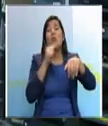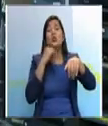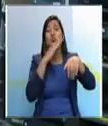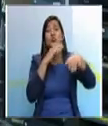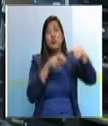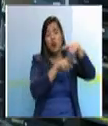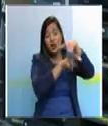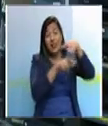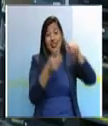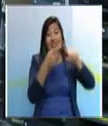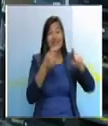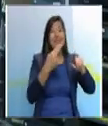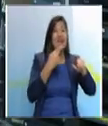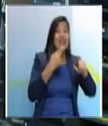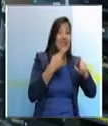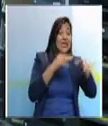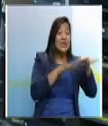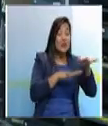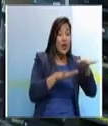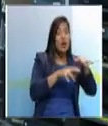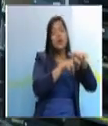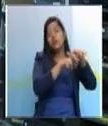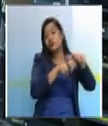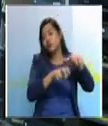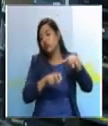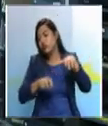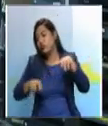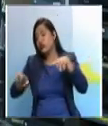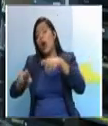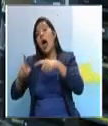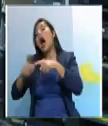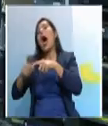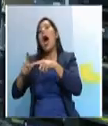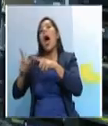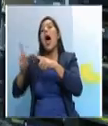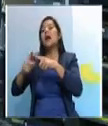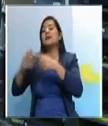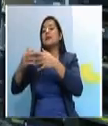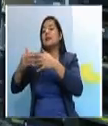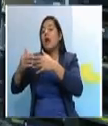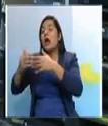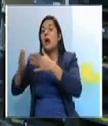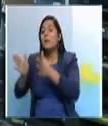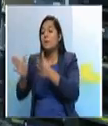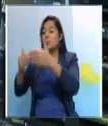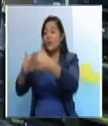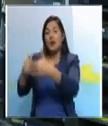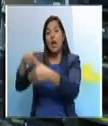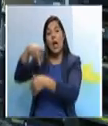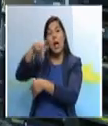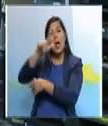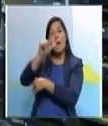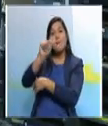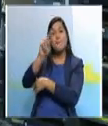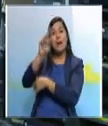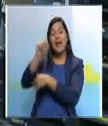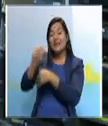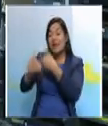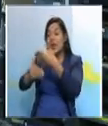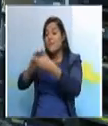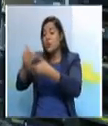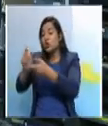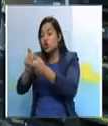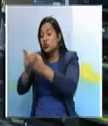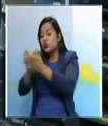los barrios del sur de la capital hasta la planta de tratamientos de aguas en La Carpio, aquí en La Uruca.